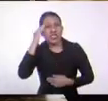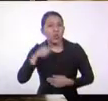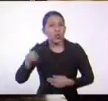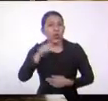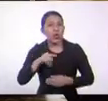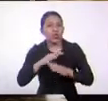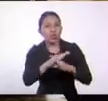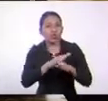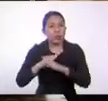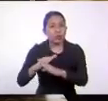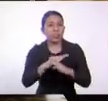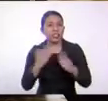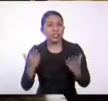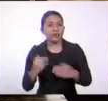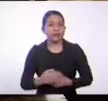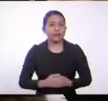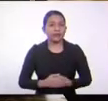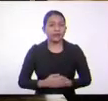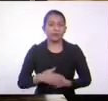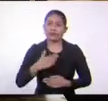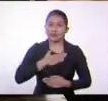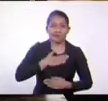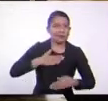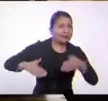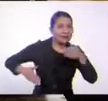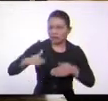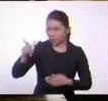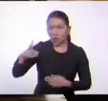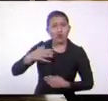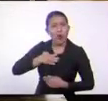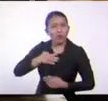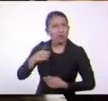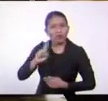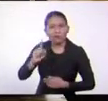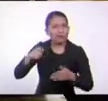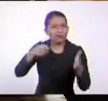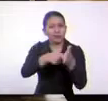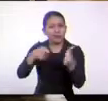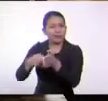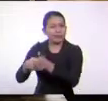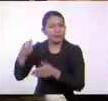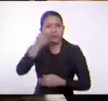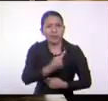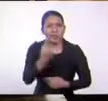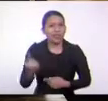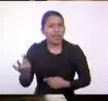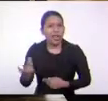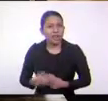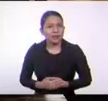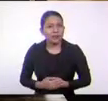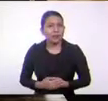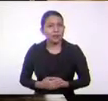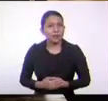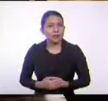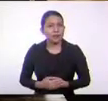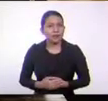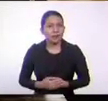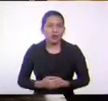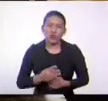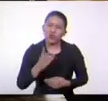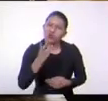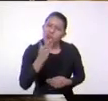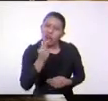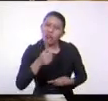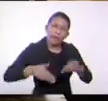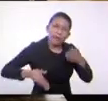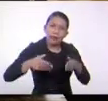protección. Mis robots no matan personas. Oiga, sospecho que no le gusta cómo son. ¿Cuántos robots han